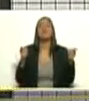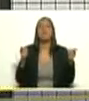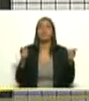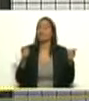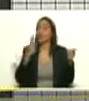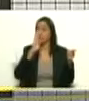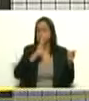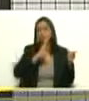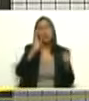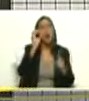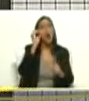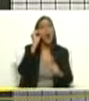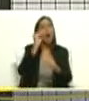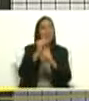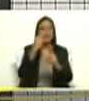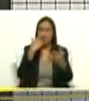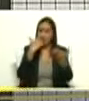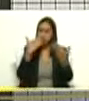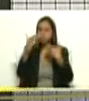allí